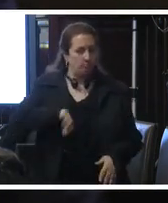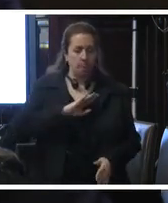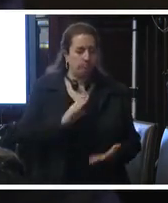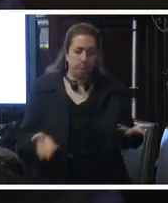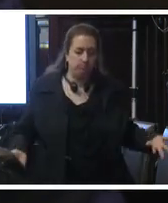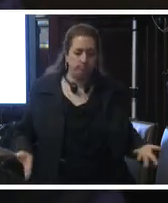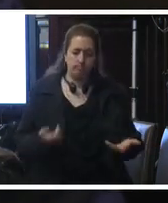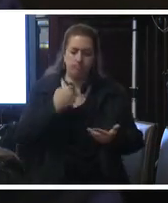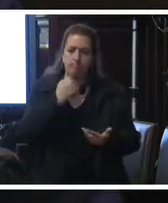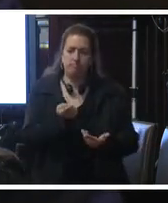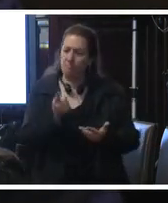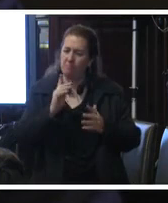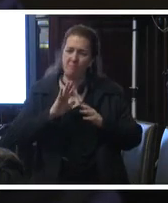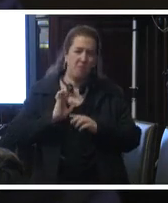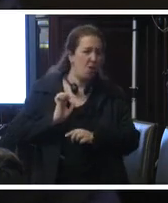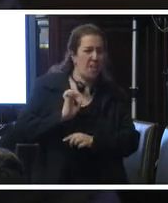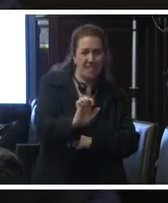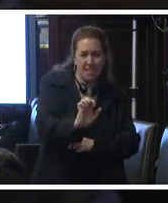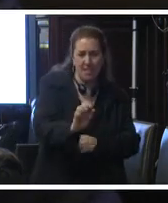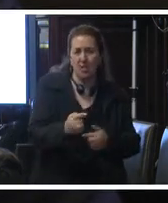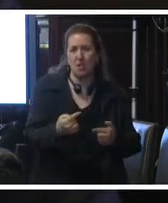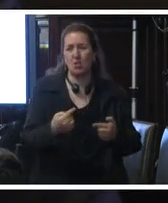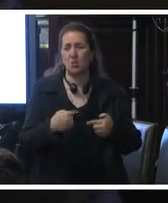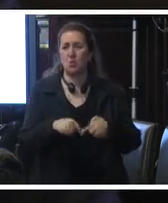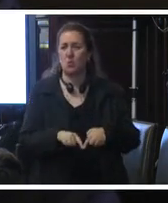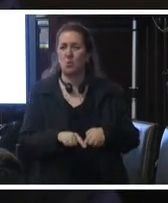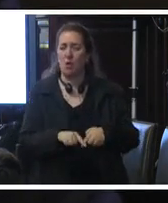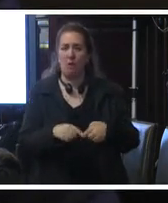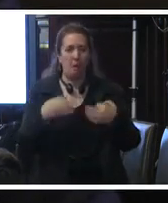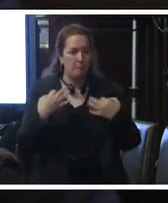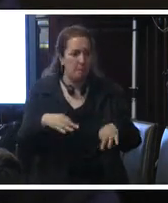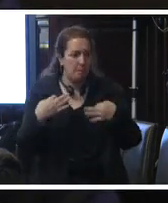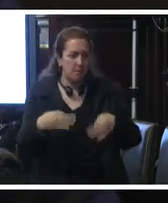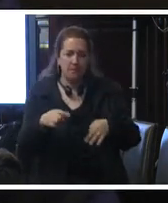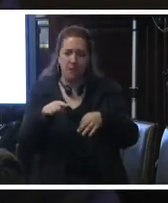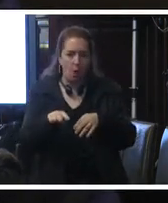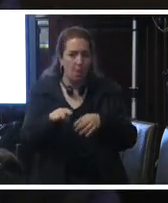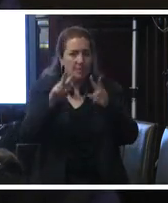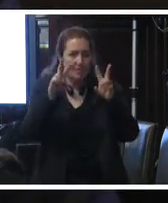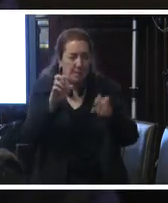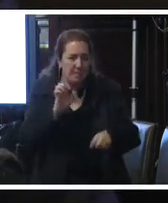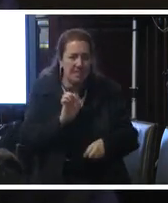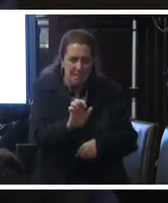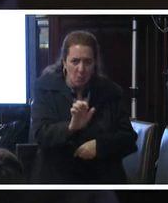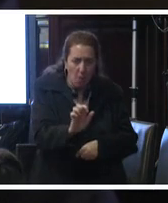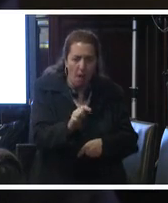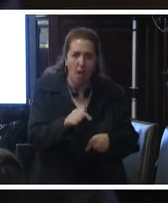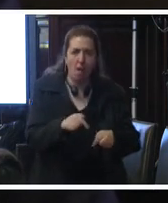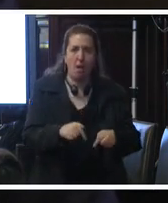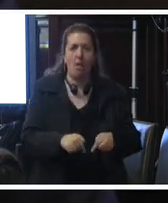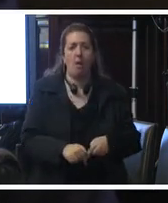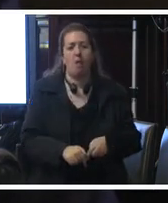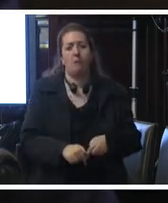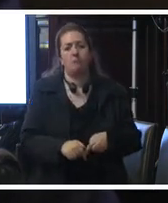la violencia sexual, la violencia específica con esa connotación sexual que se tiene